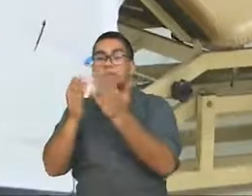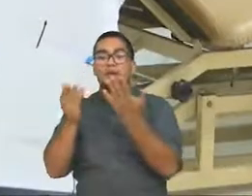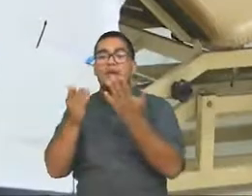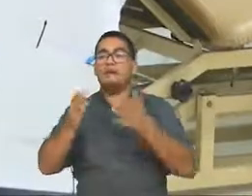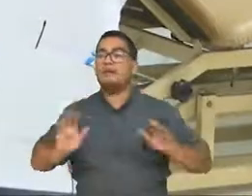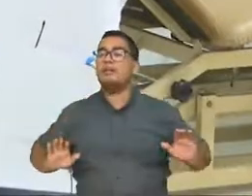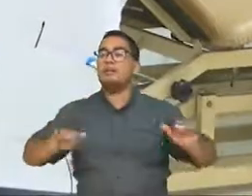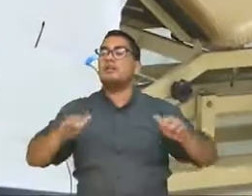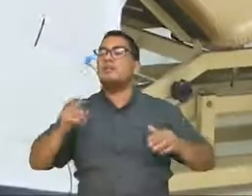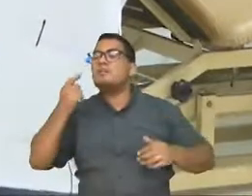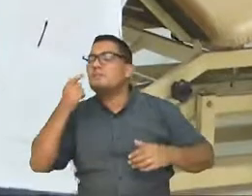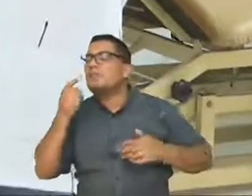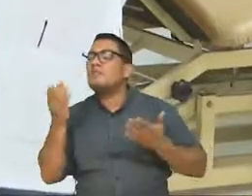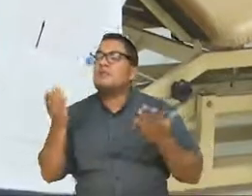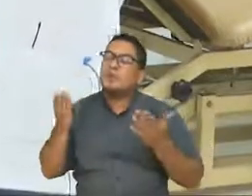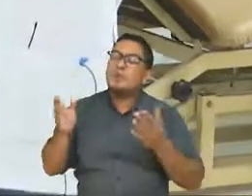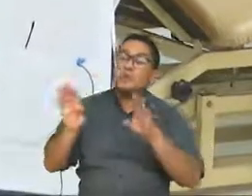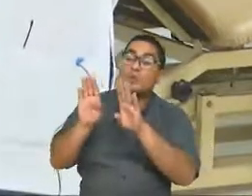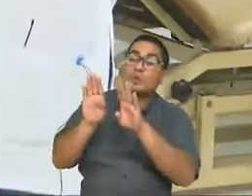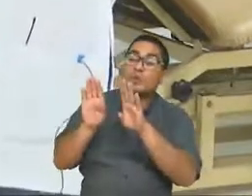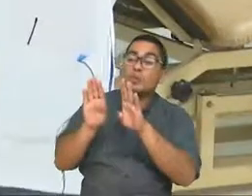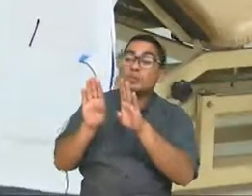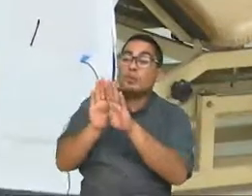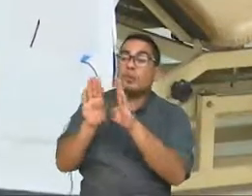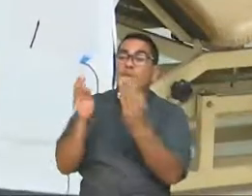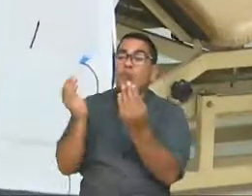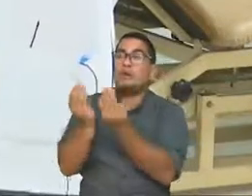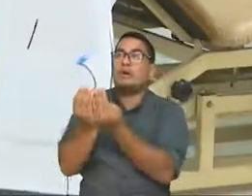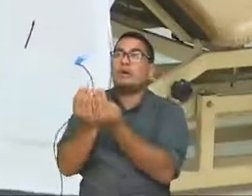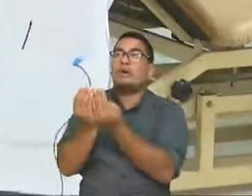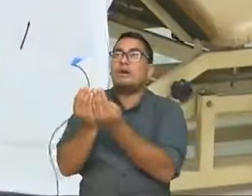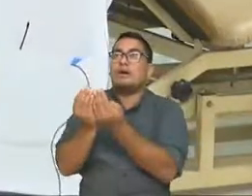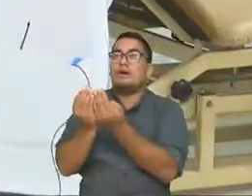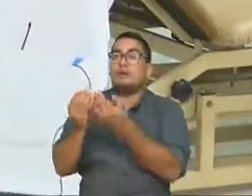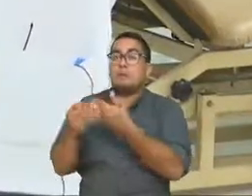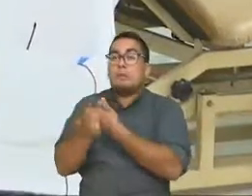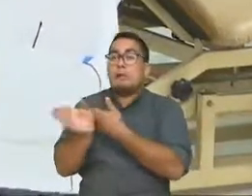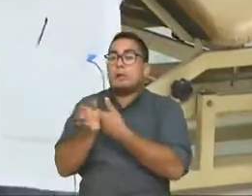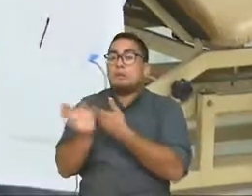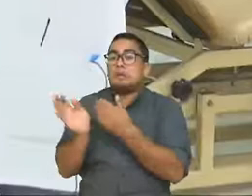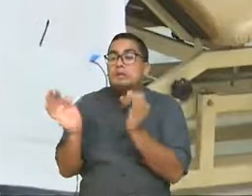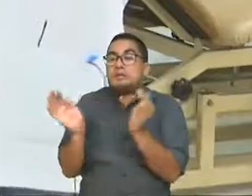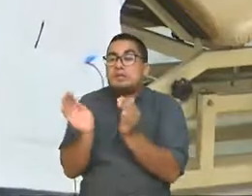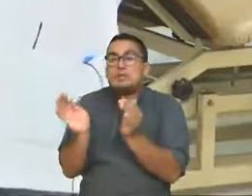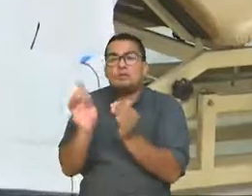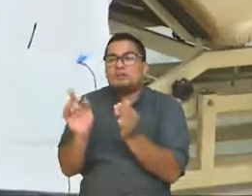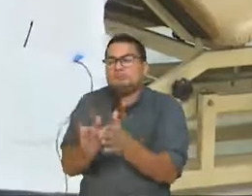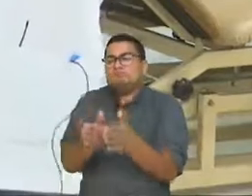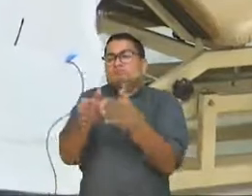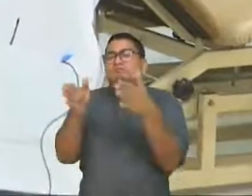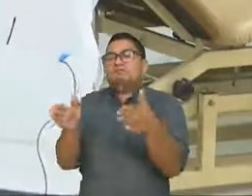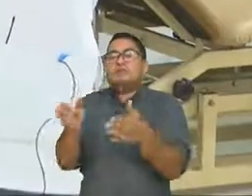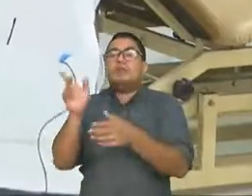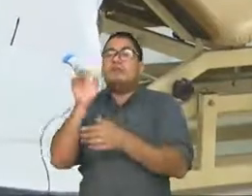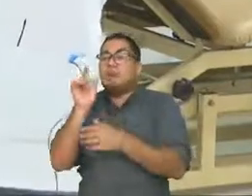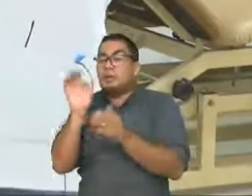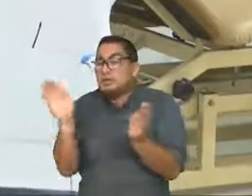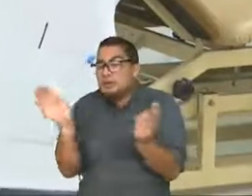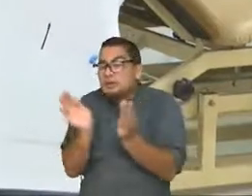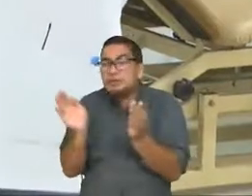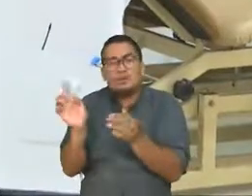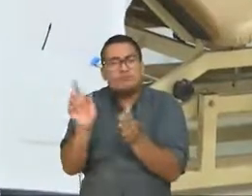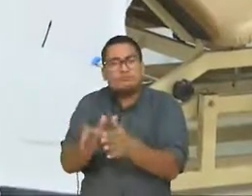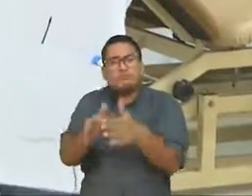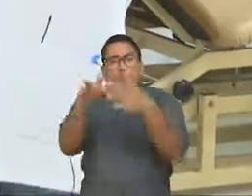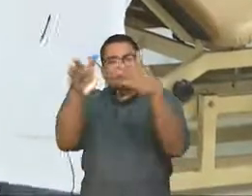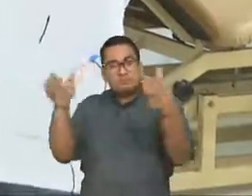si el cuarto donde el paciente está apto para entrar una silla de ruedas, si el baño tiene condiciones para que este